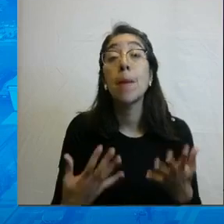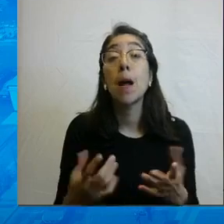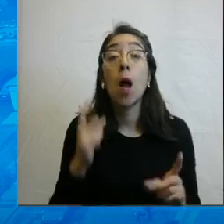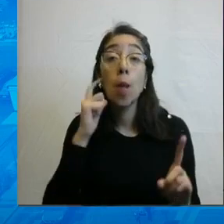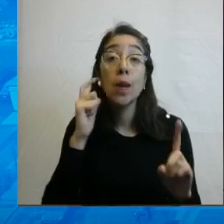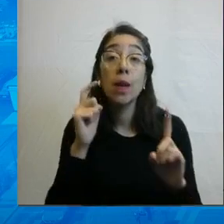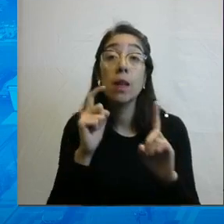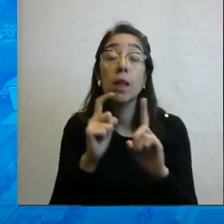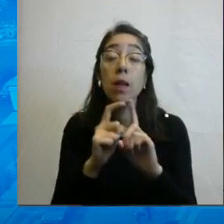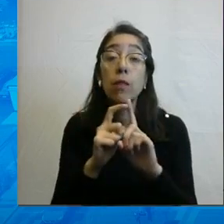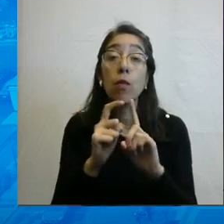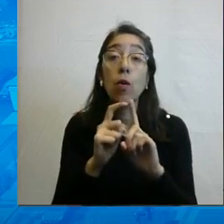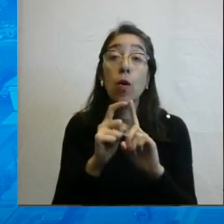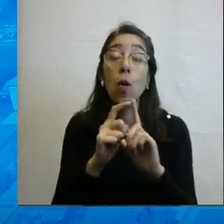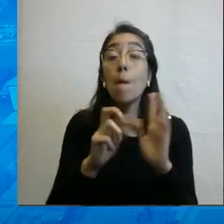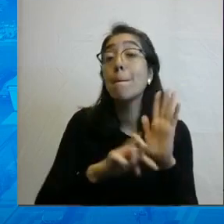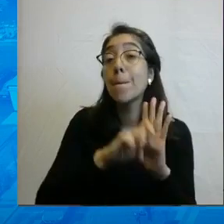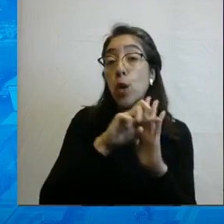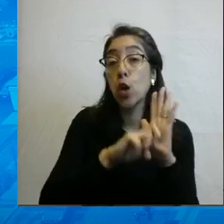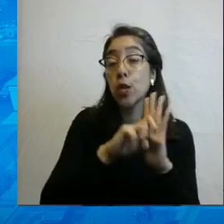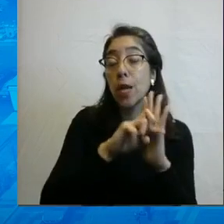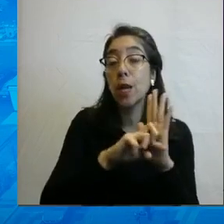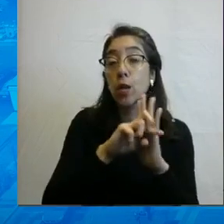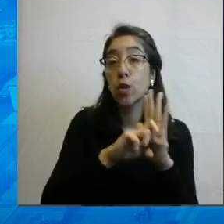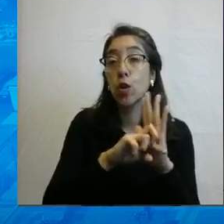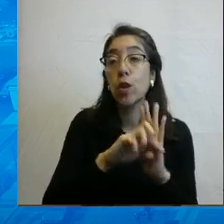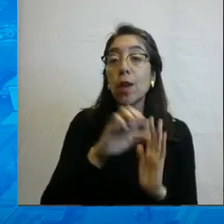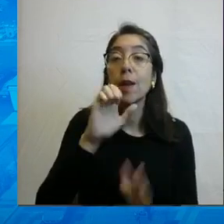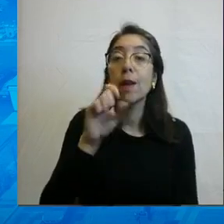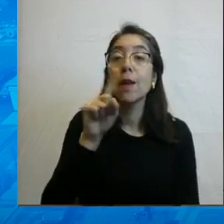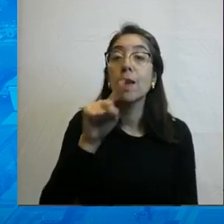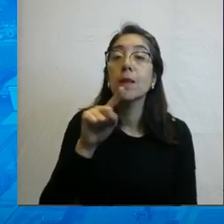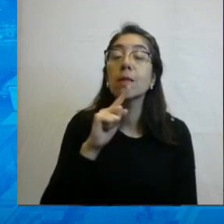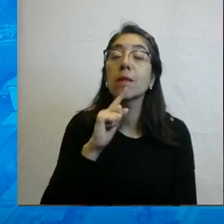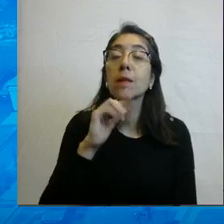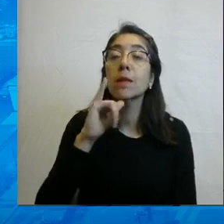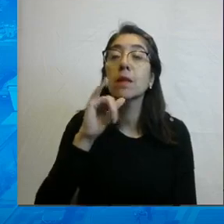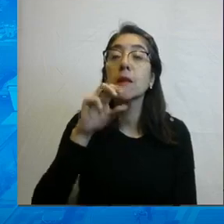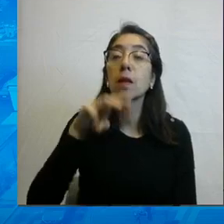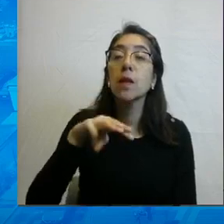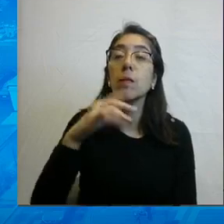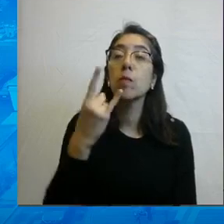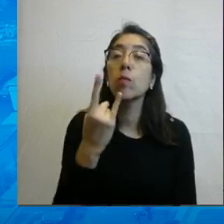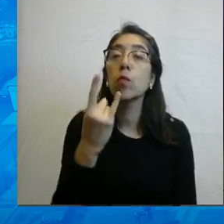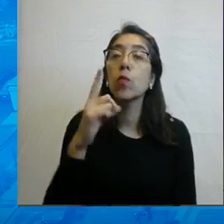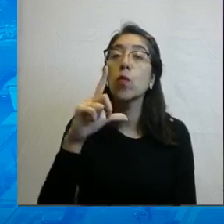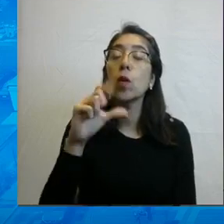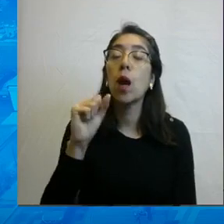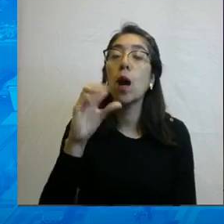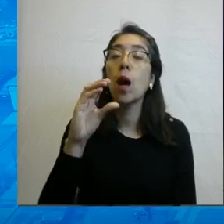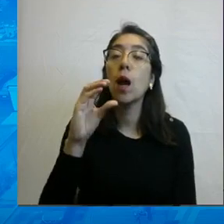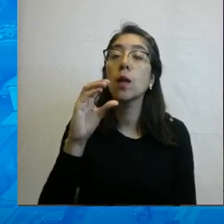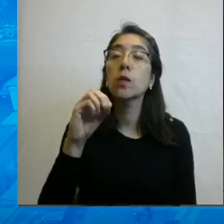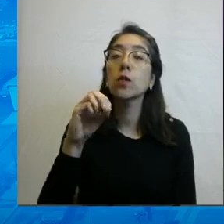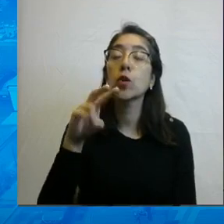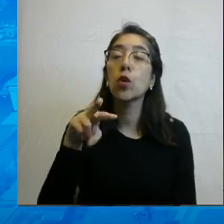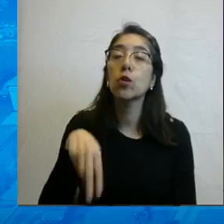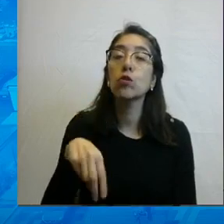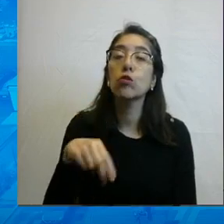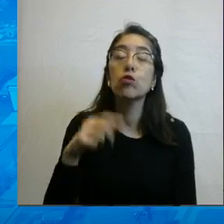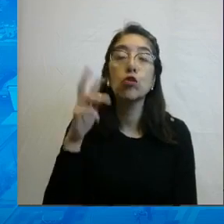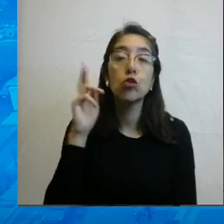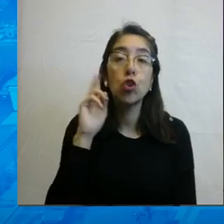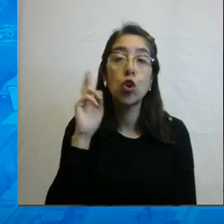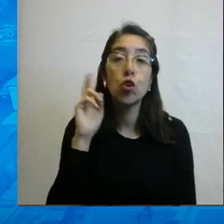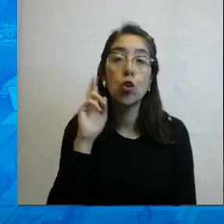proyecto de estimulación sonora de la Fundación Educativa Creatividad y Aprendizaje en la Escuela San Miguel. Hay personas de